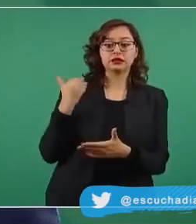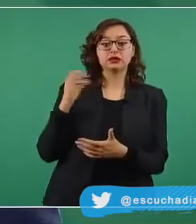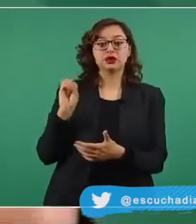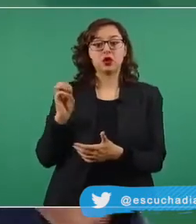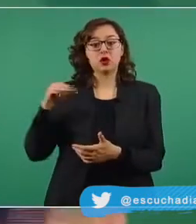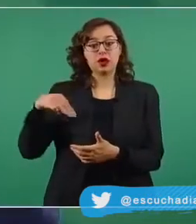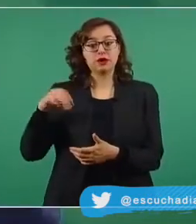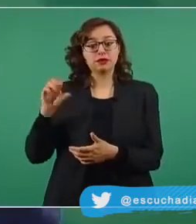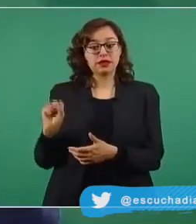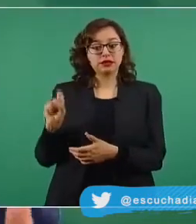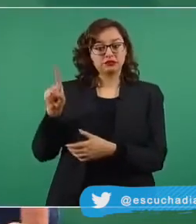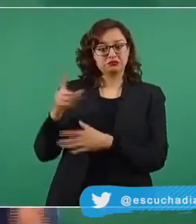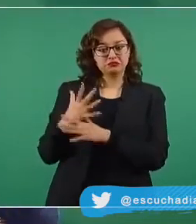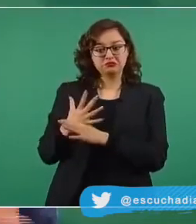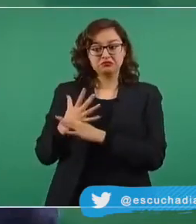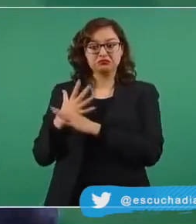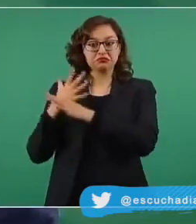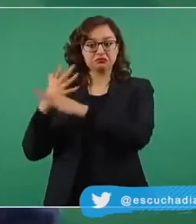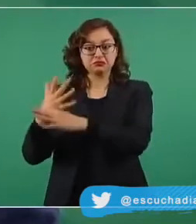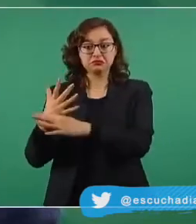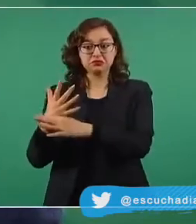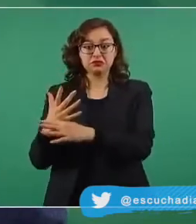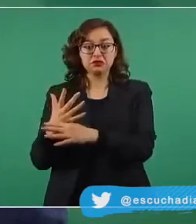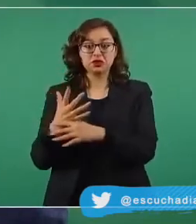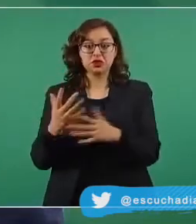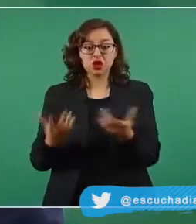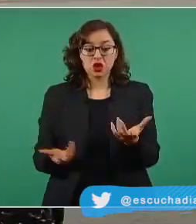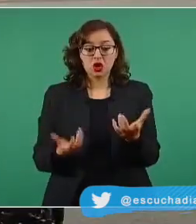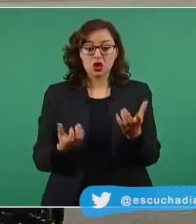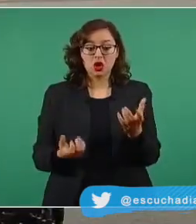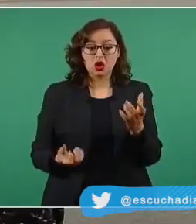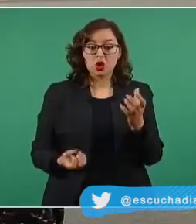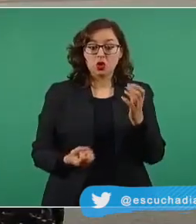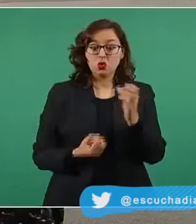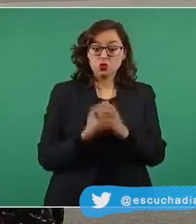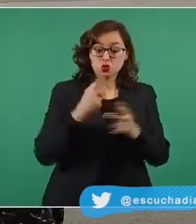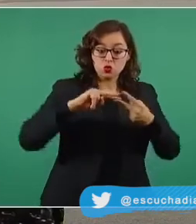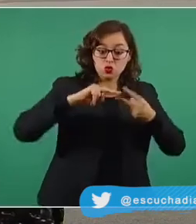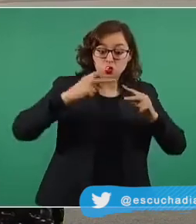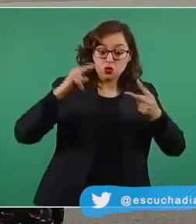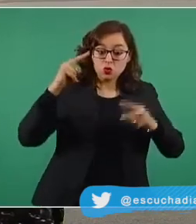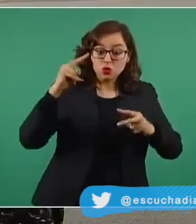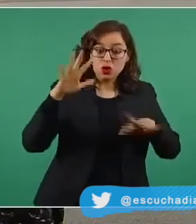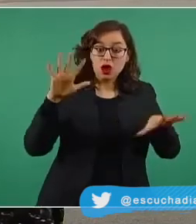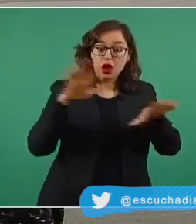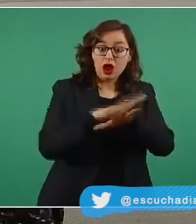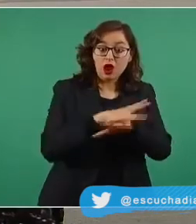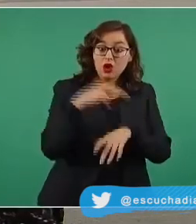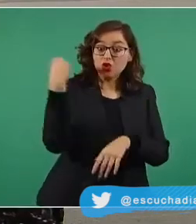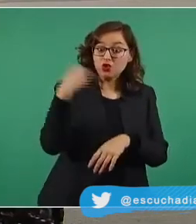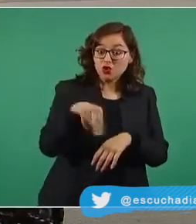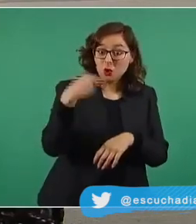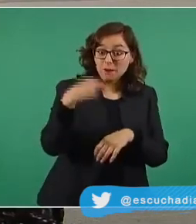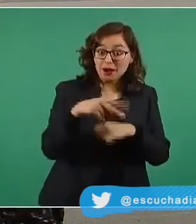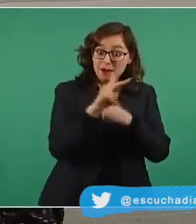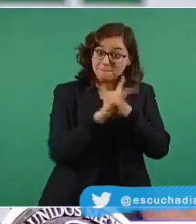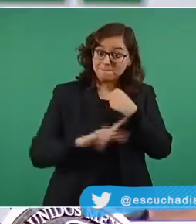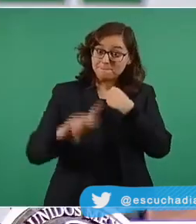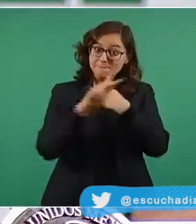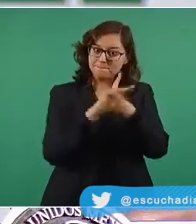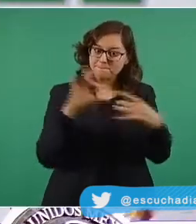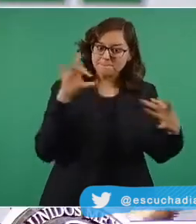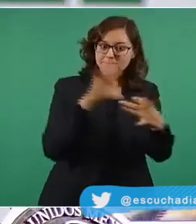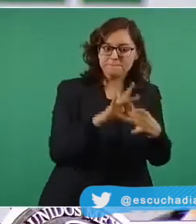la inmediata anterior. Aunque ya te hayas vacunado, es importante mantener las medidas de higiene para cuidarnos entre todos.